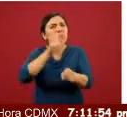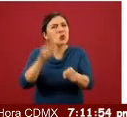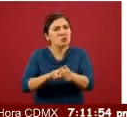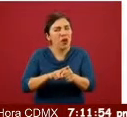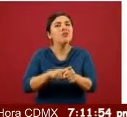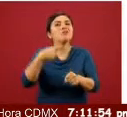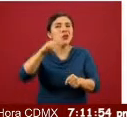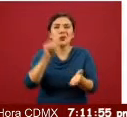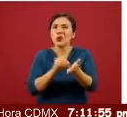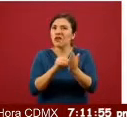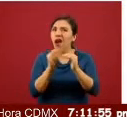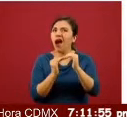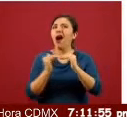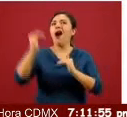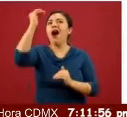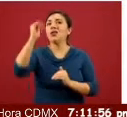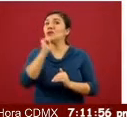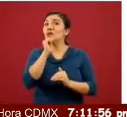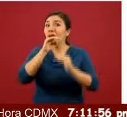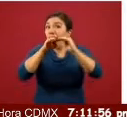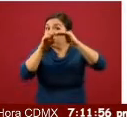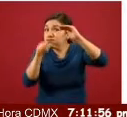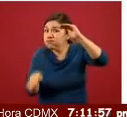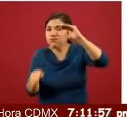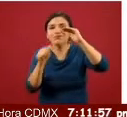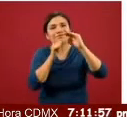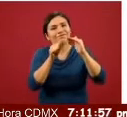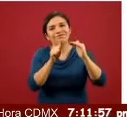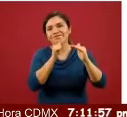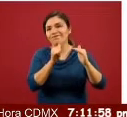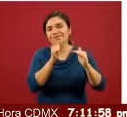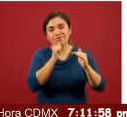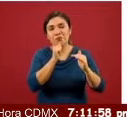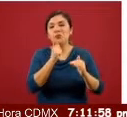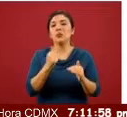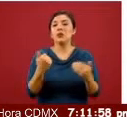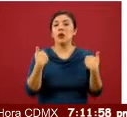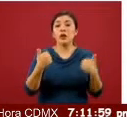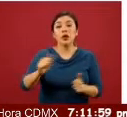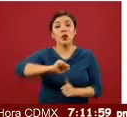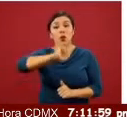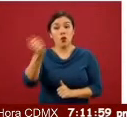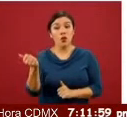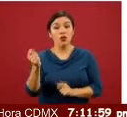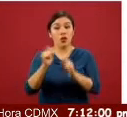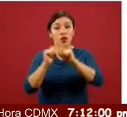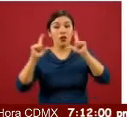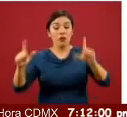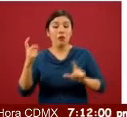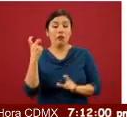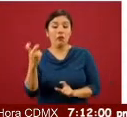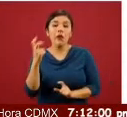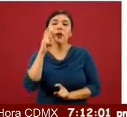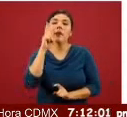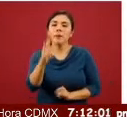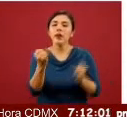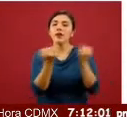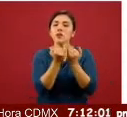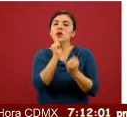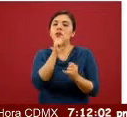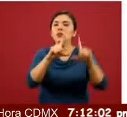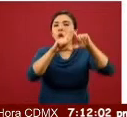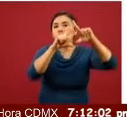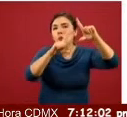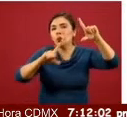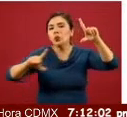arriba, todavía no vemos un descenso en esa tendencia. Si vemos la siguiente diapositiva, tenemos la distribución